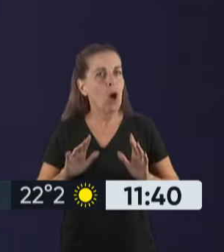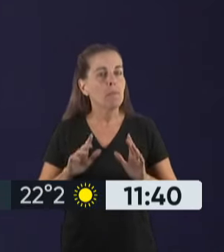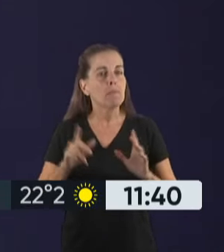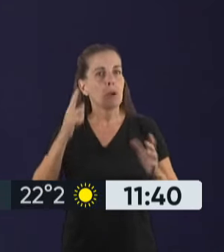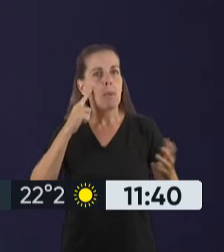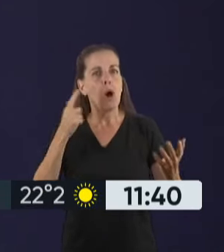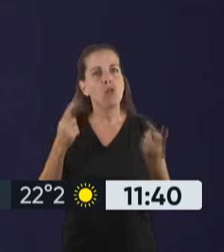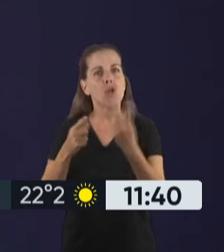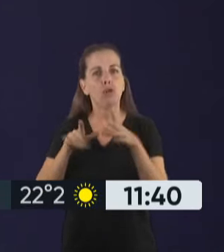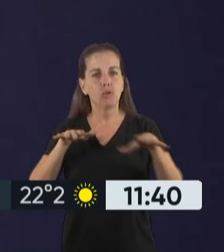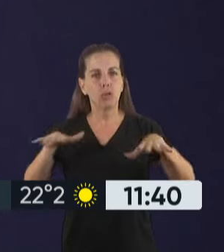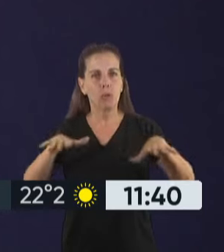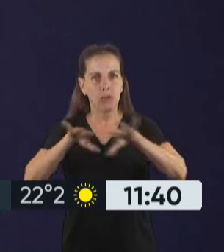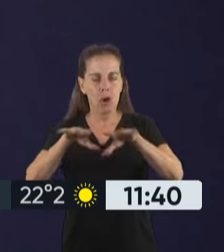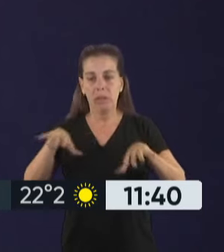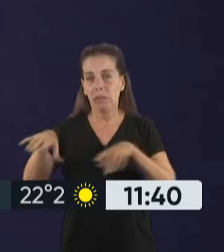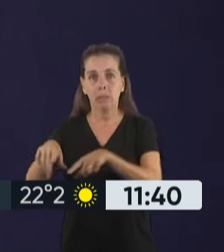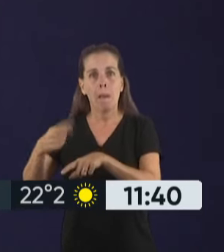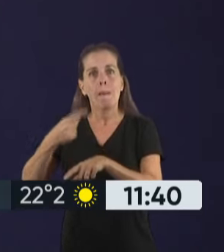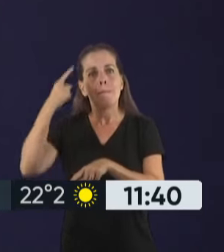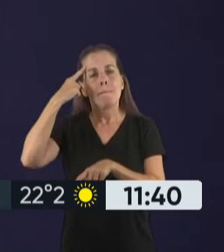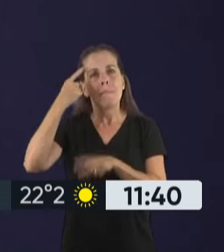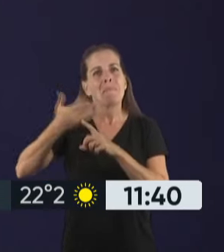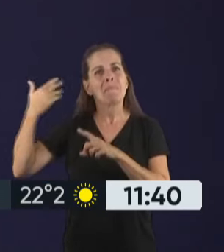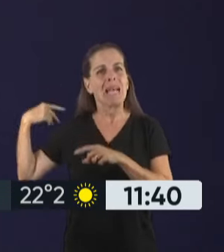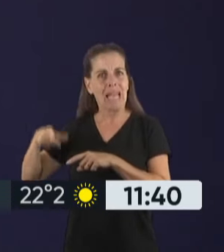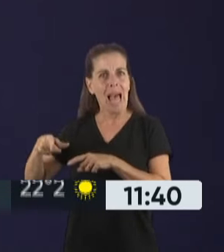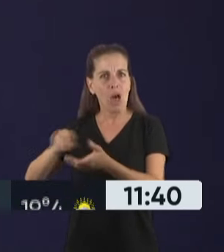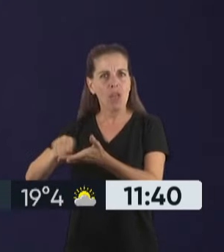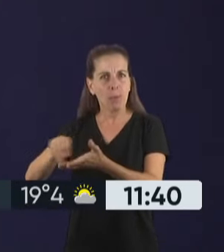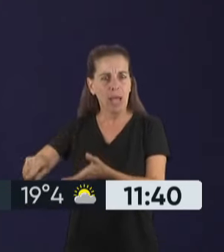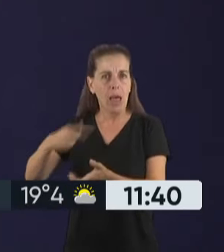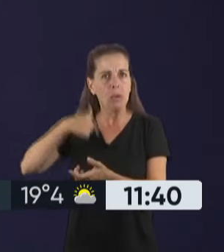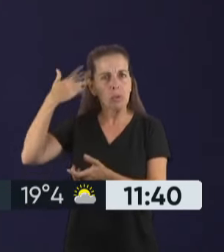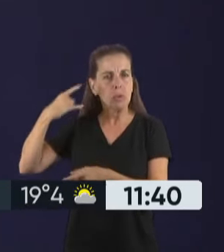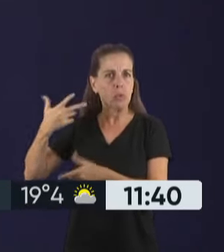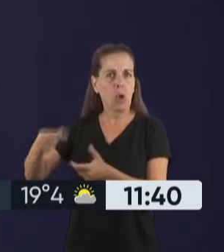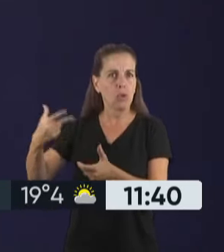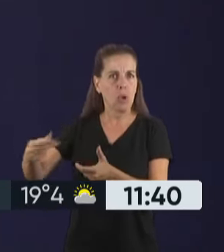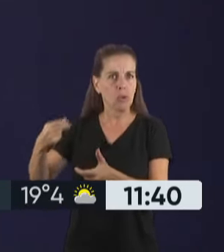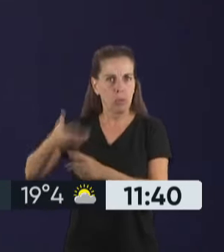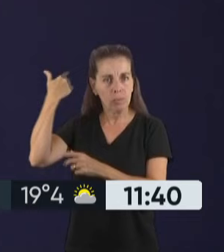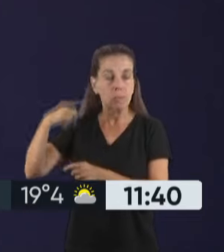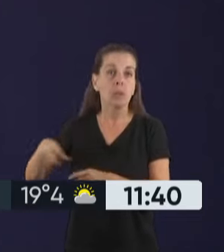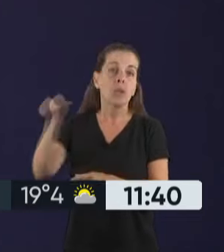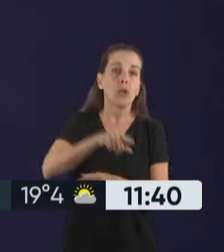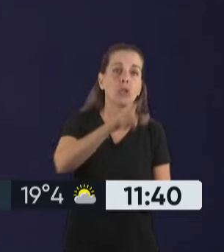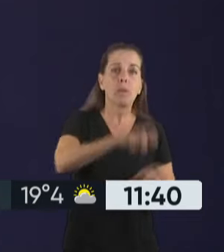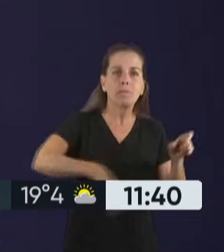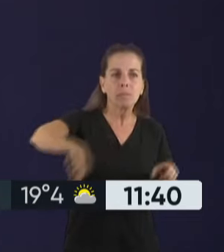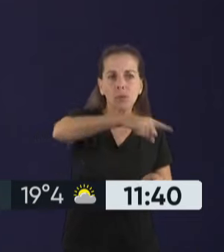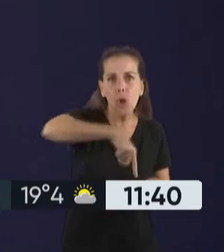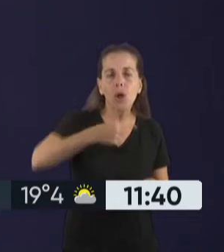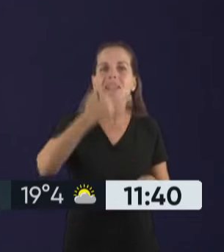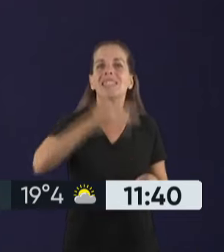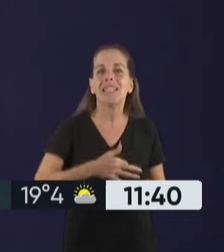y del otro lado tenés el futuro los que entendieron Hacia dónde quiere ir